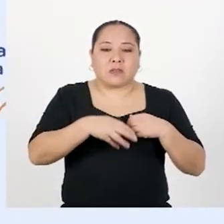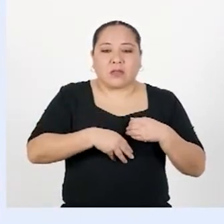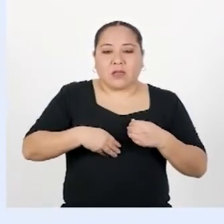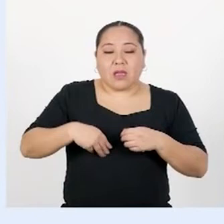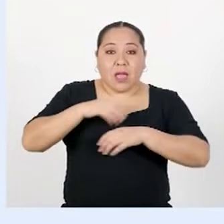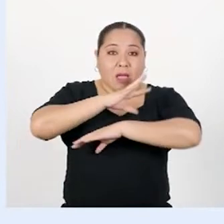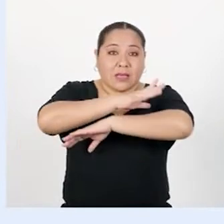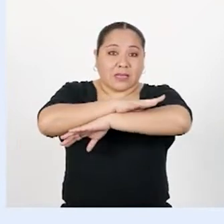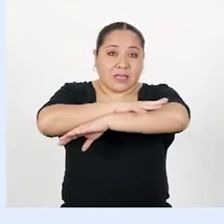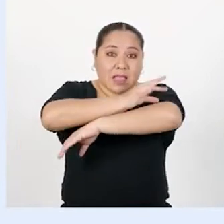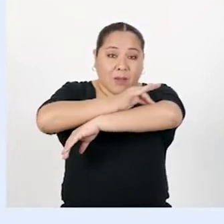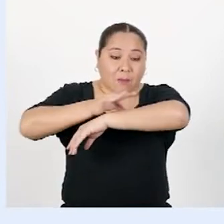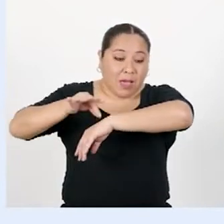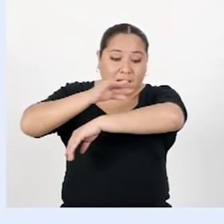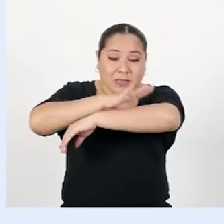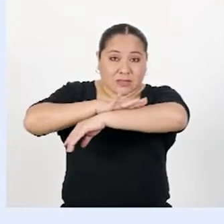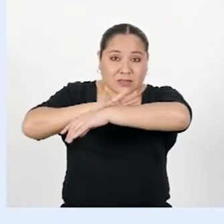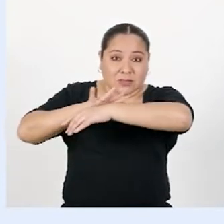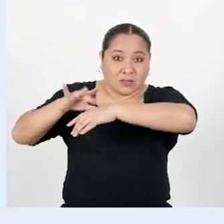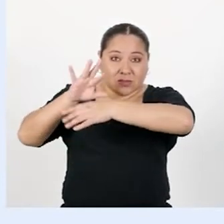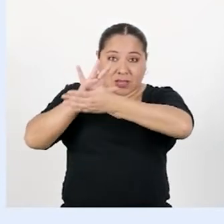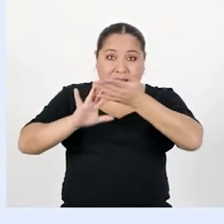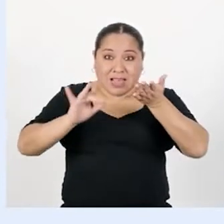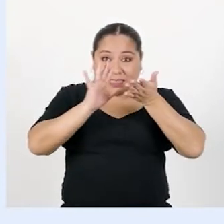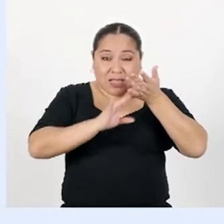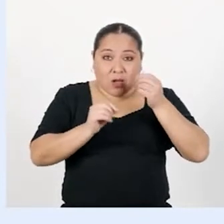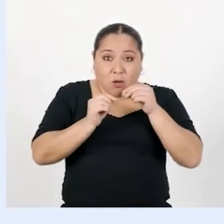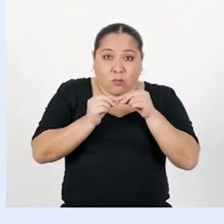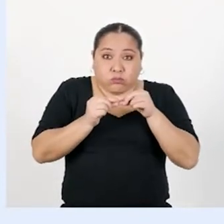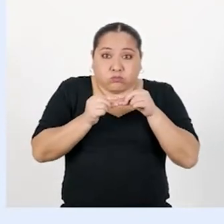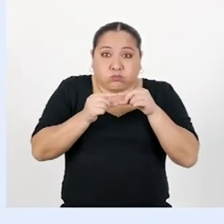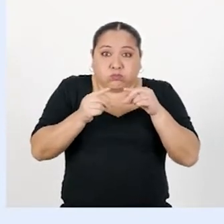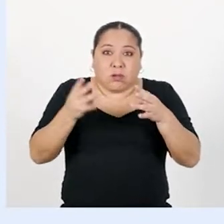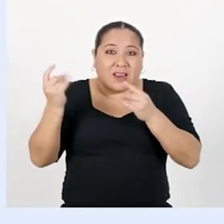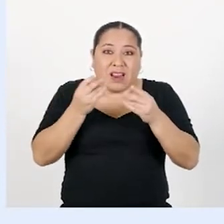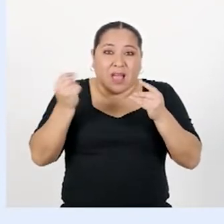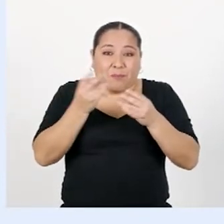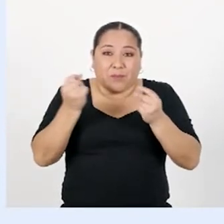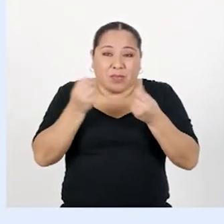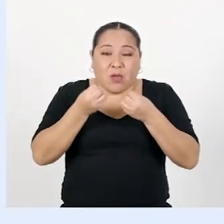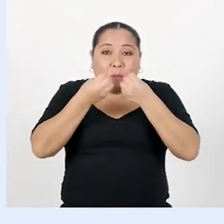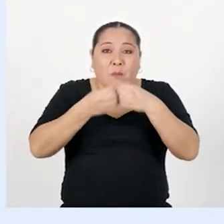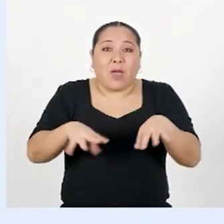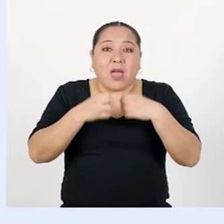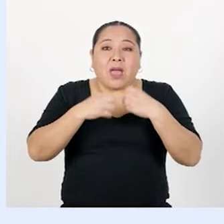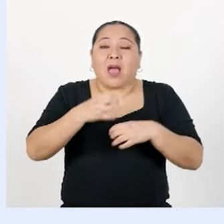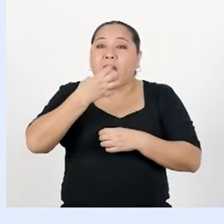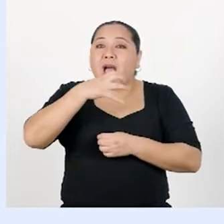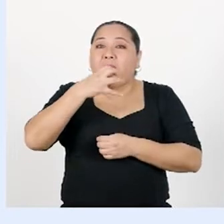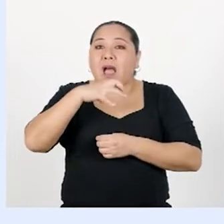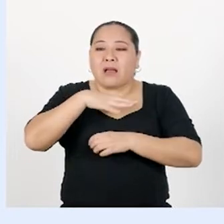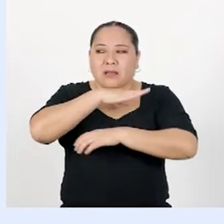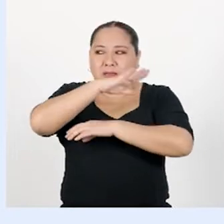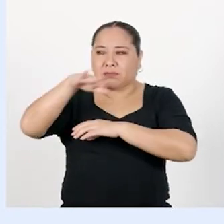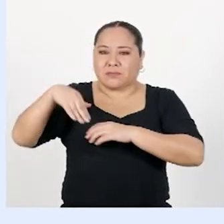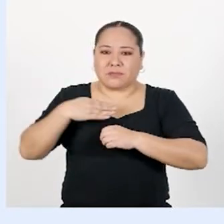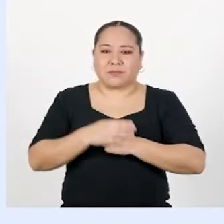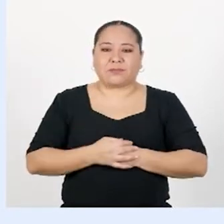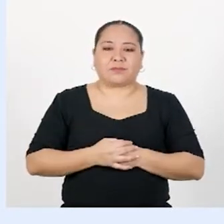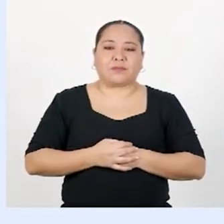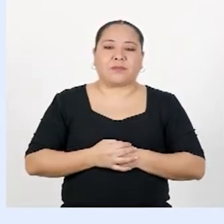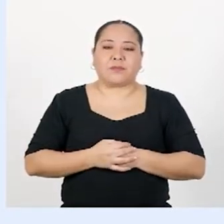los vasos sanguíneos de la piel, los cuales se dilatan para acelerar la pérdida de calor con el